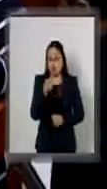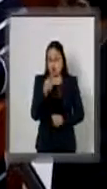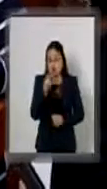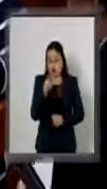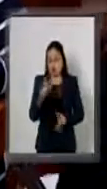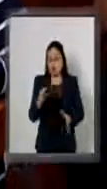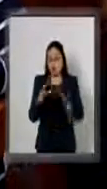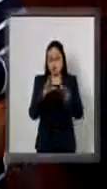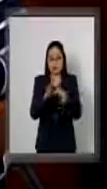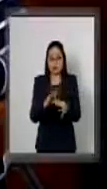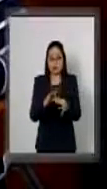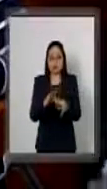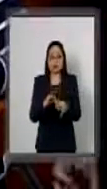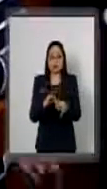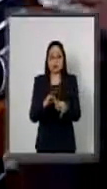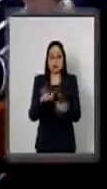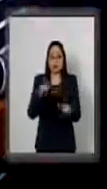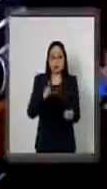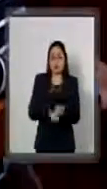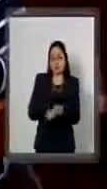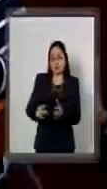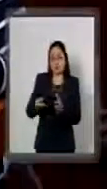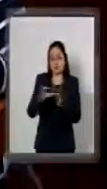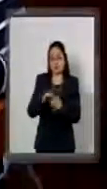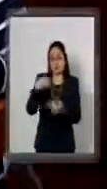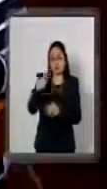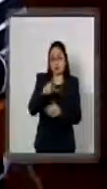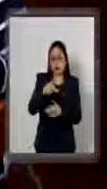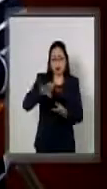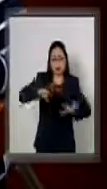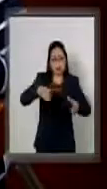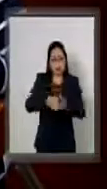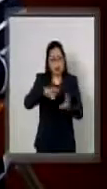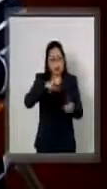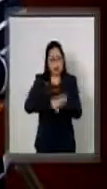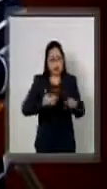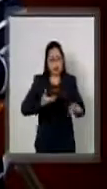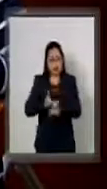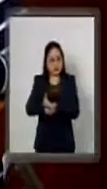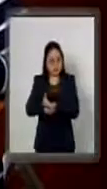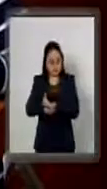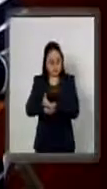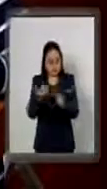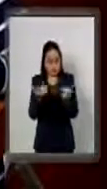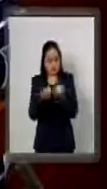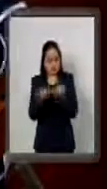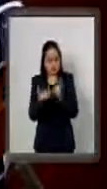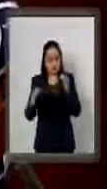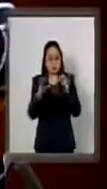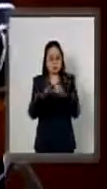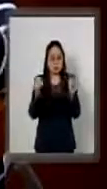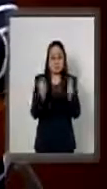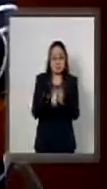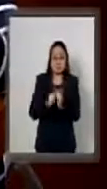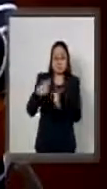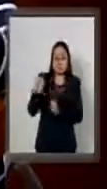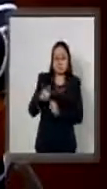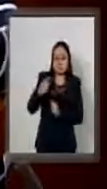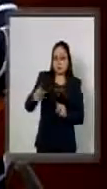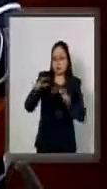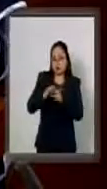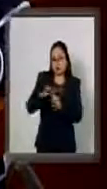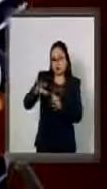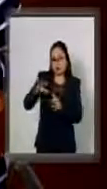fluye el diseño normativo del Estado en general y del uso de la fuerza en